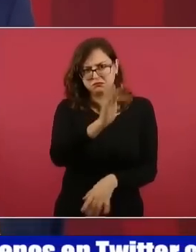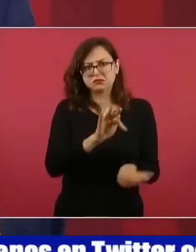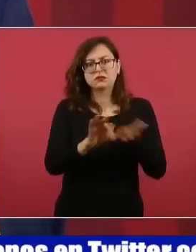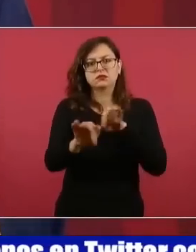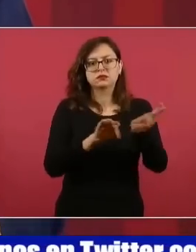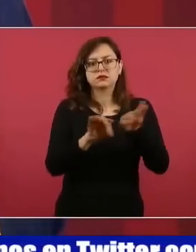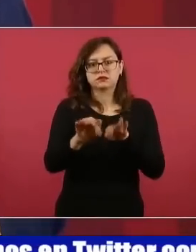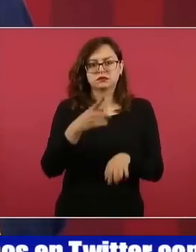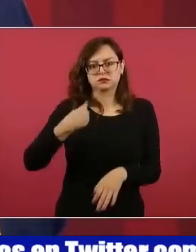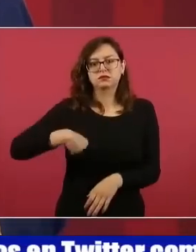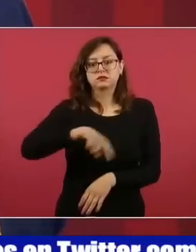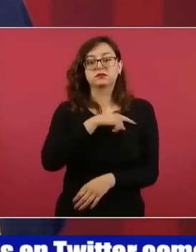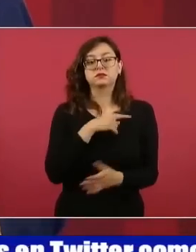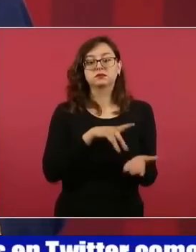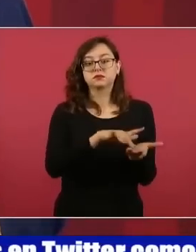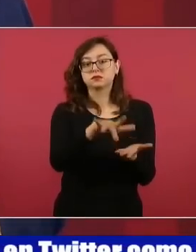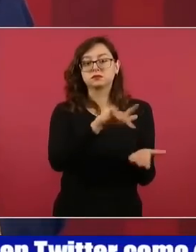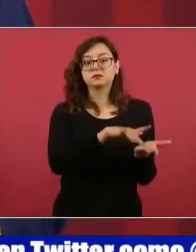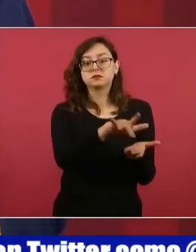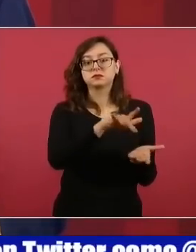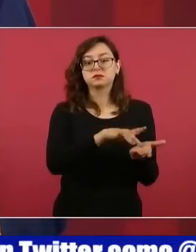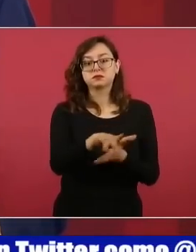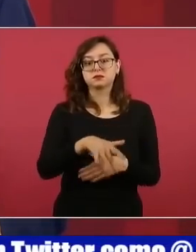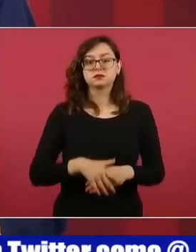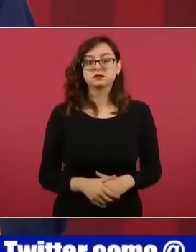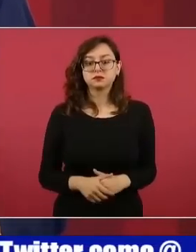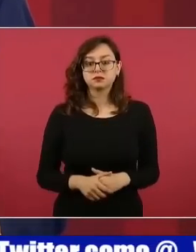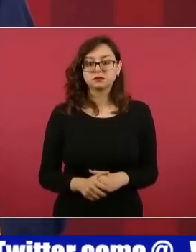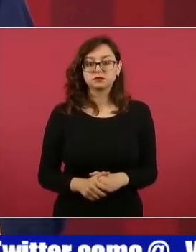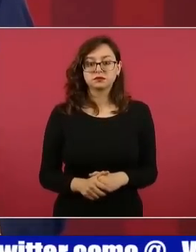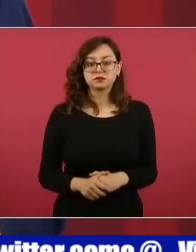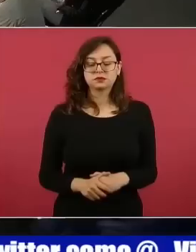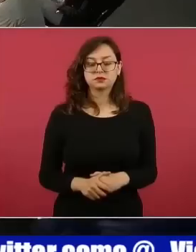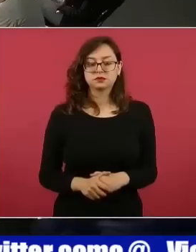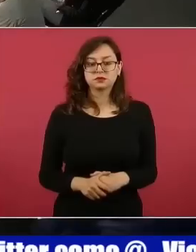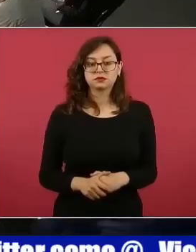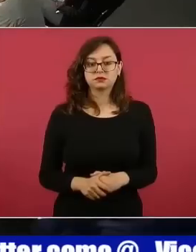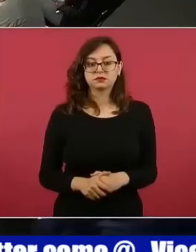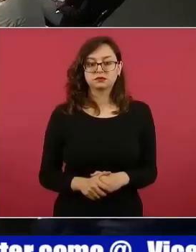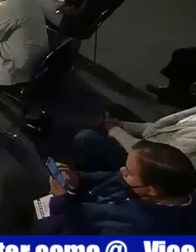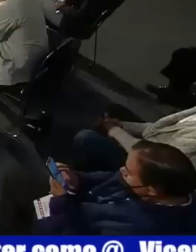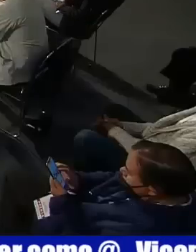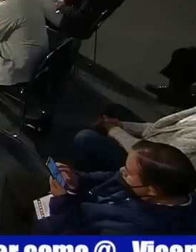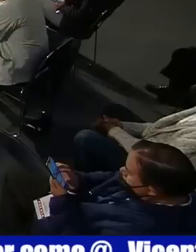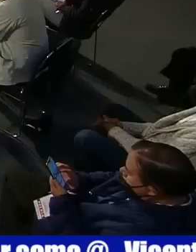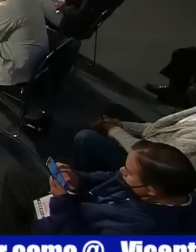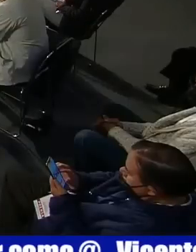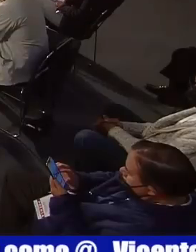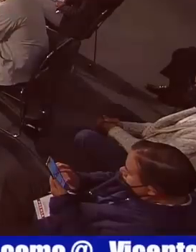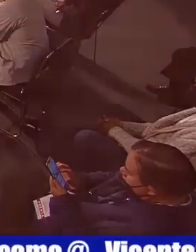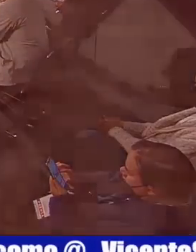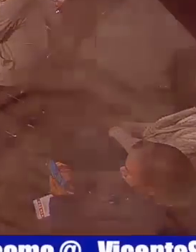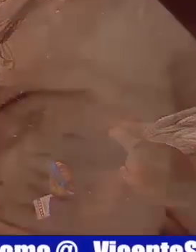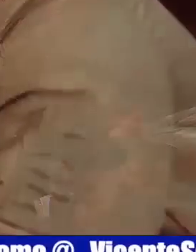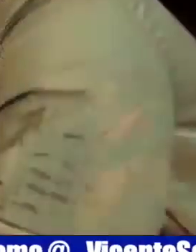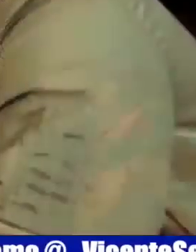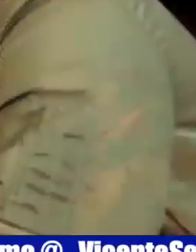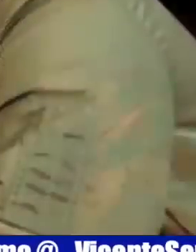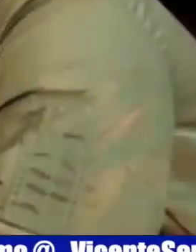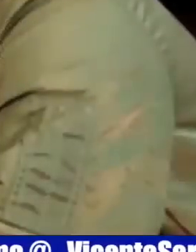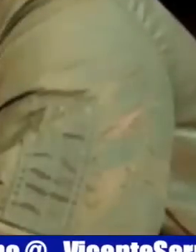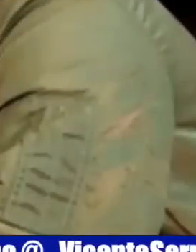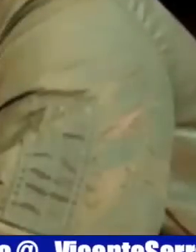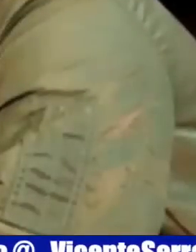ataque persistente es el pequeño Jesús Ernesto. Y yo creo que, mira Vicente, y ya nos podrá decir